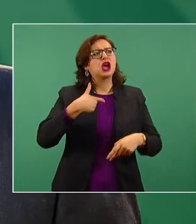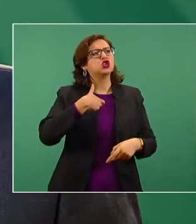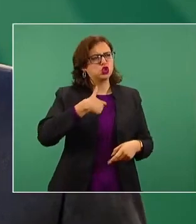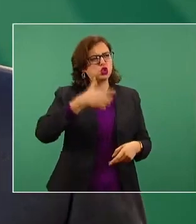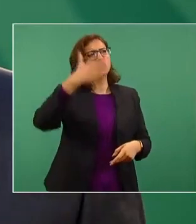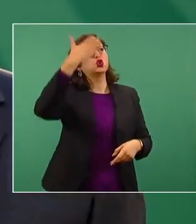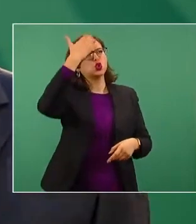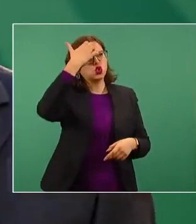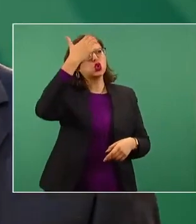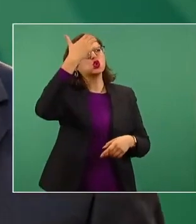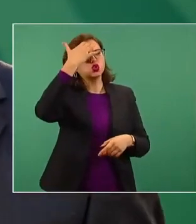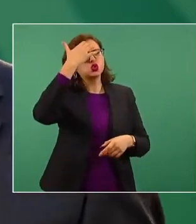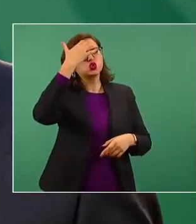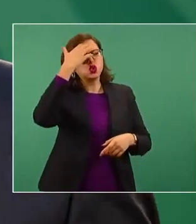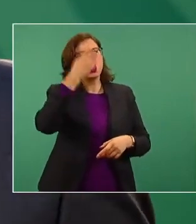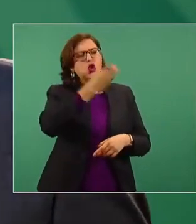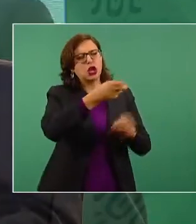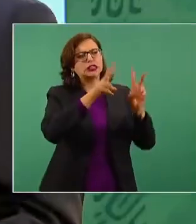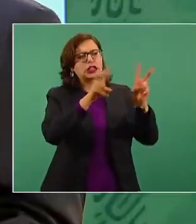y yo ando